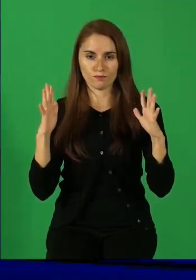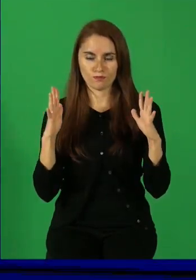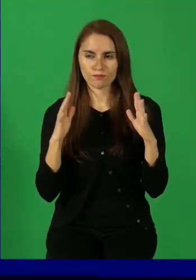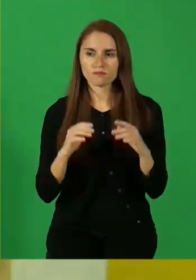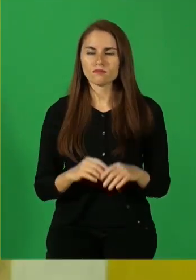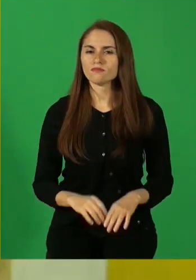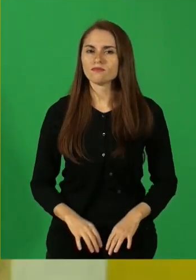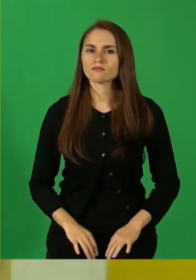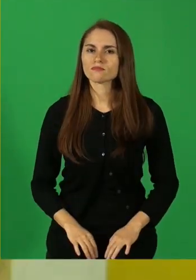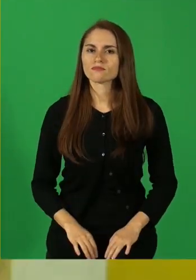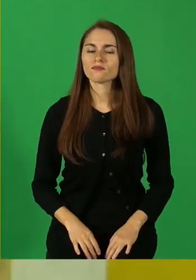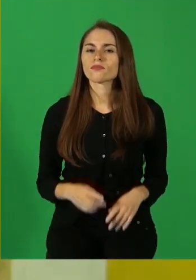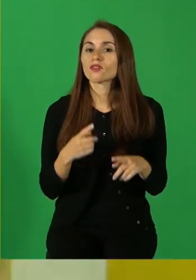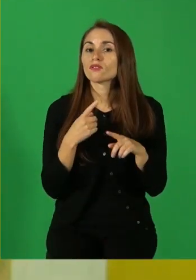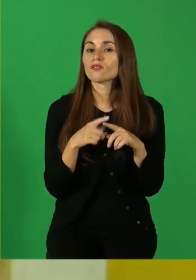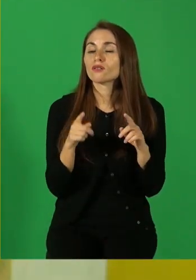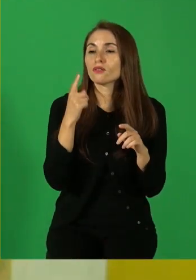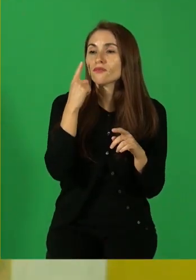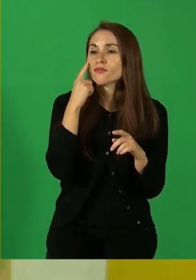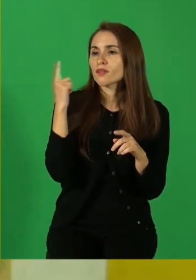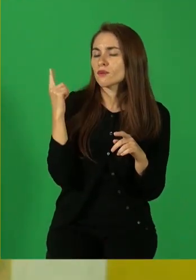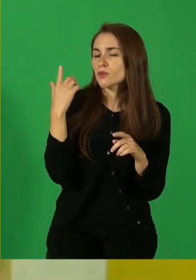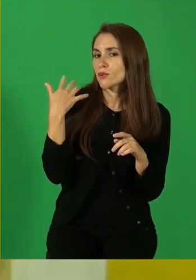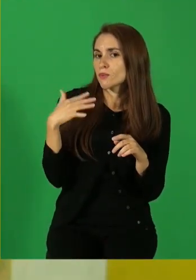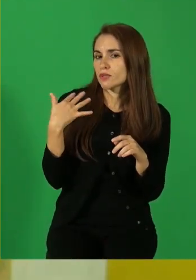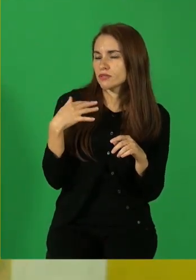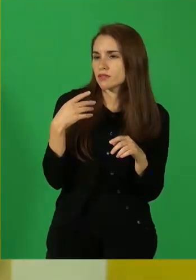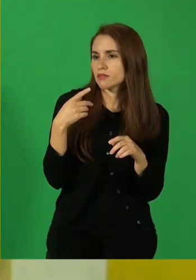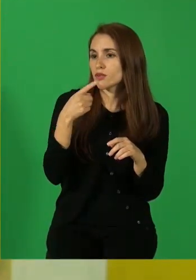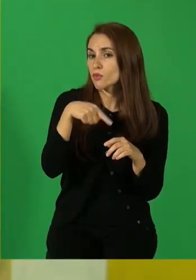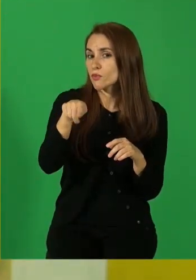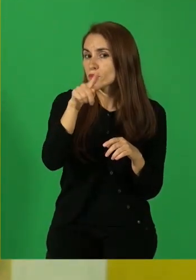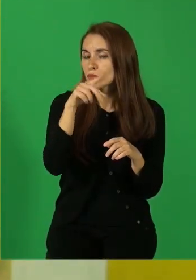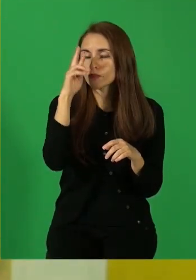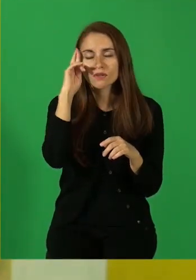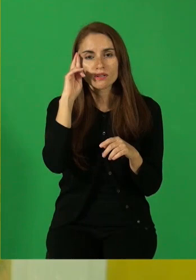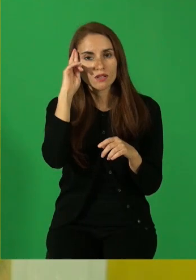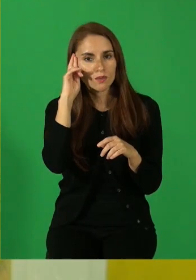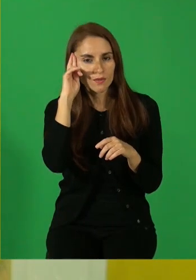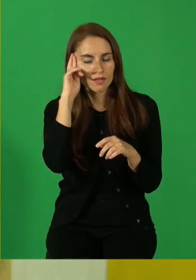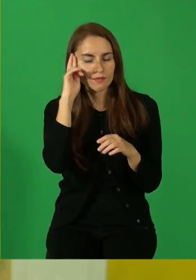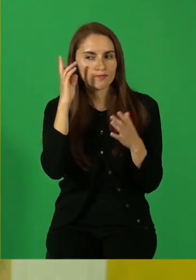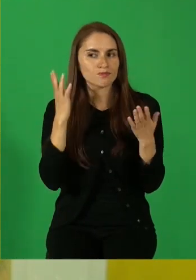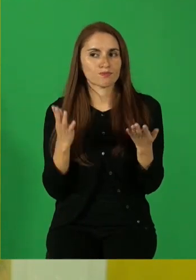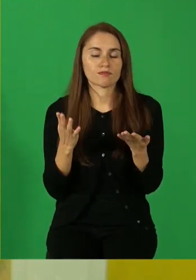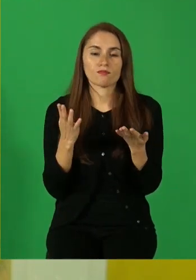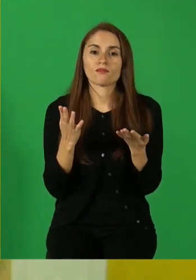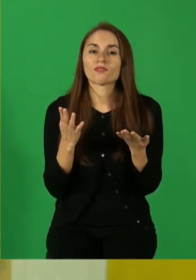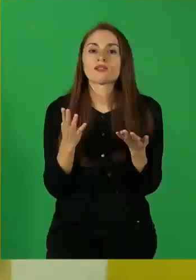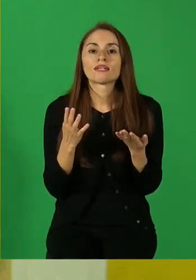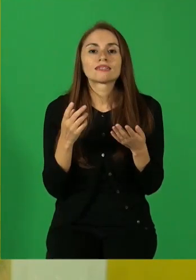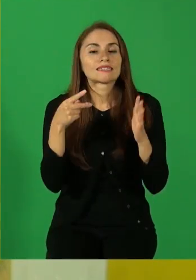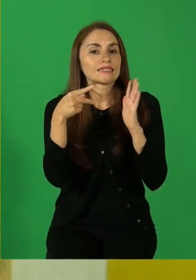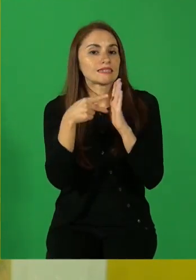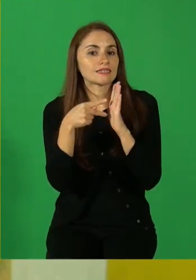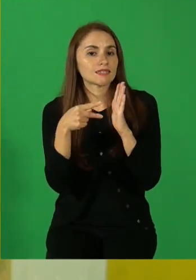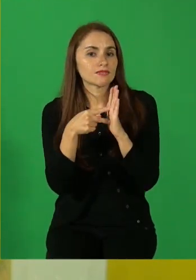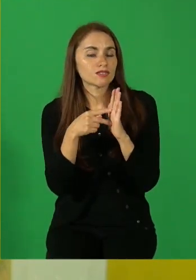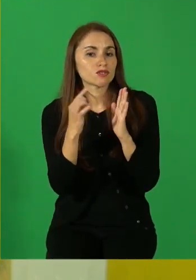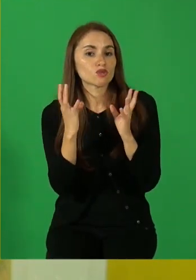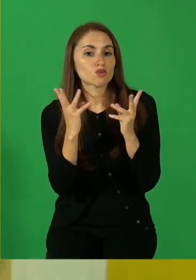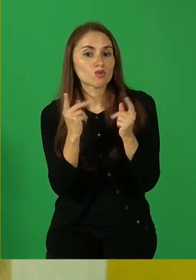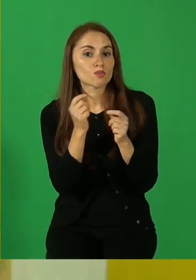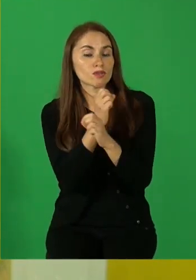entonces ahora otra situación muy importante que tenemos que recordar, porque como estamos hablando de la división de números